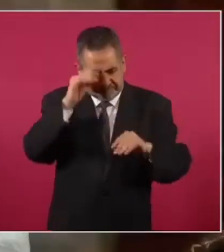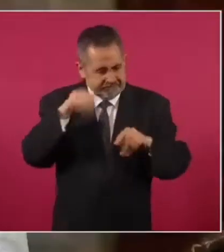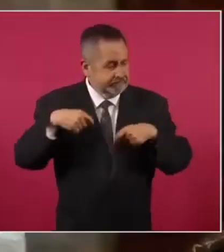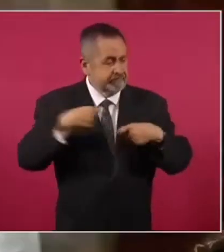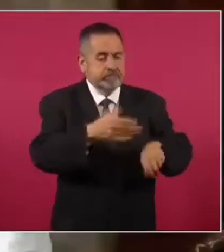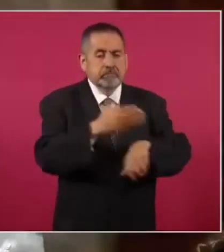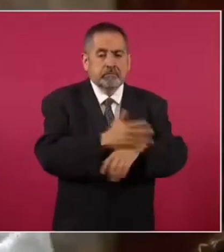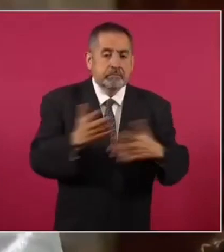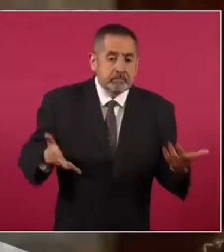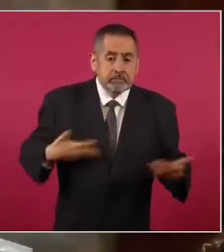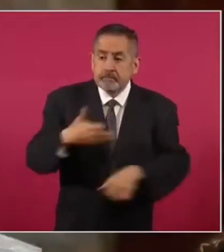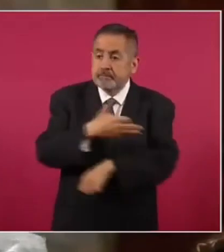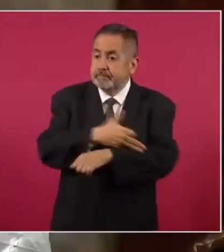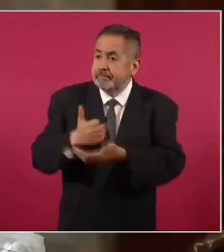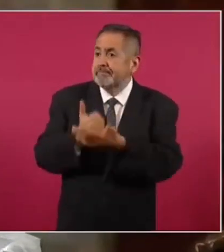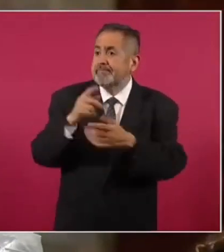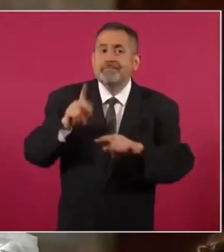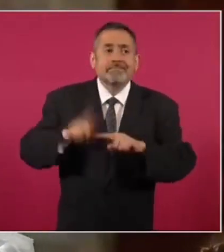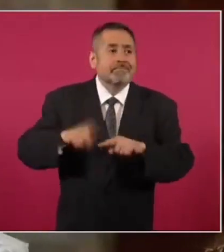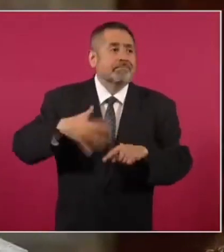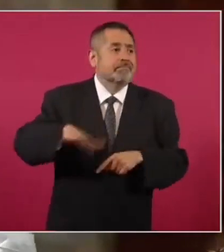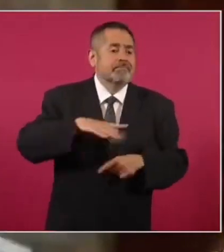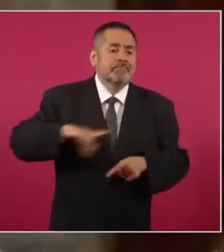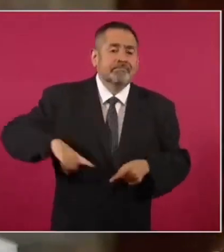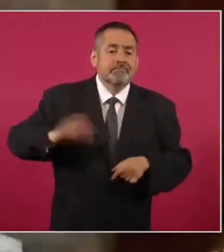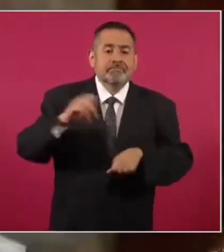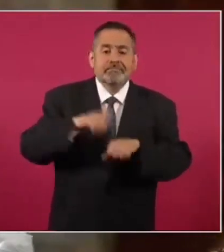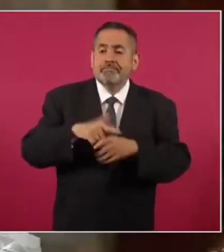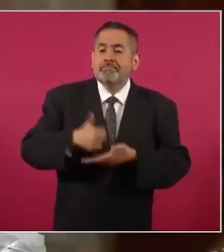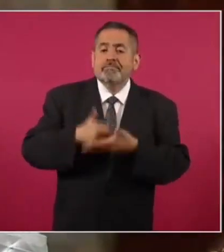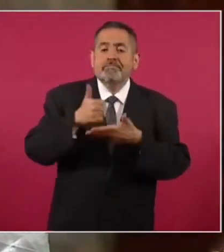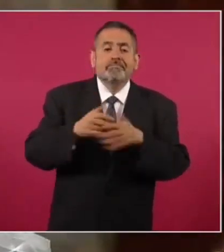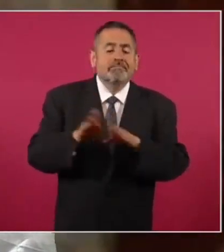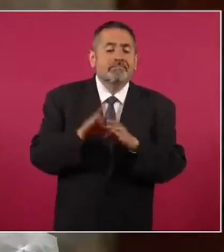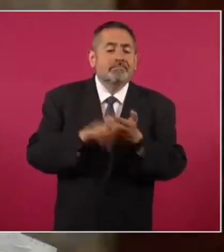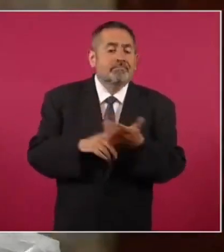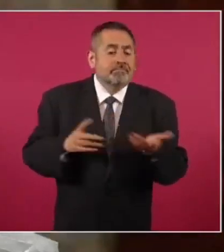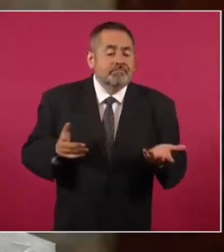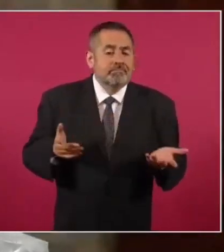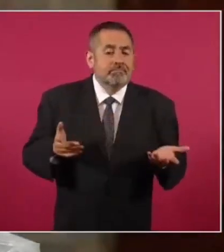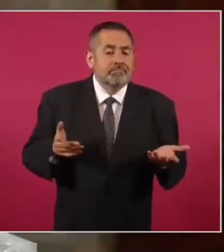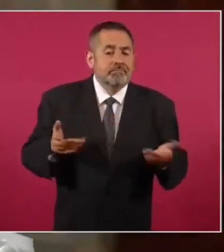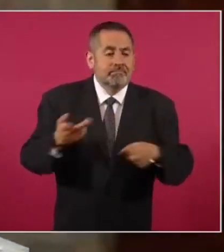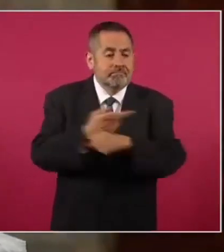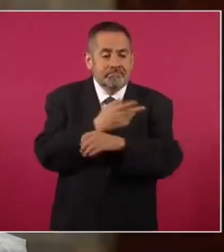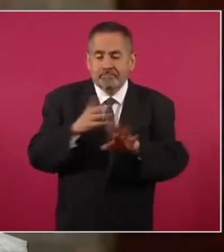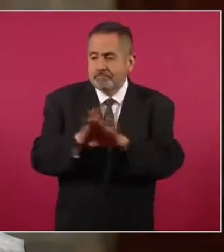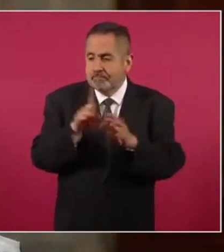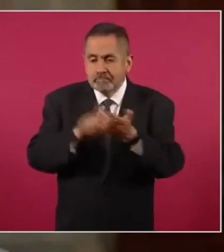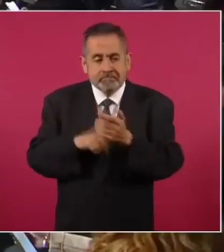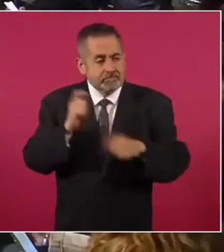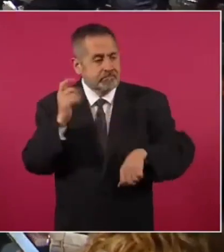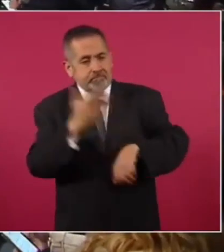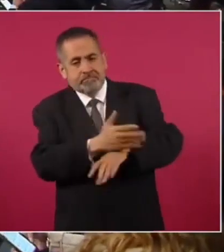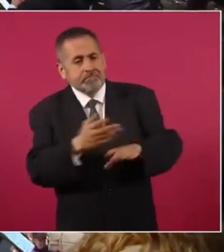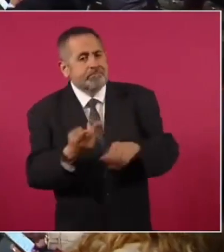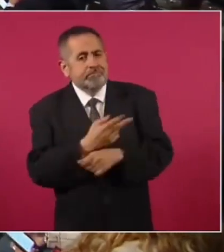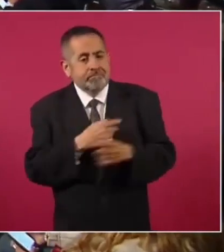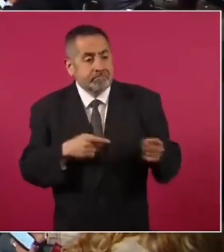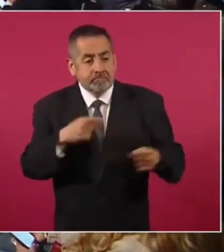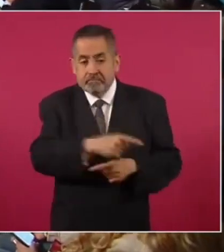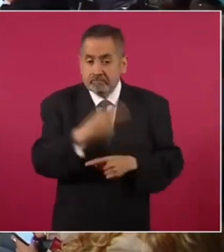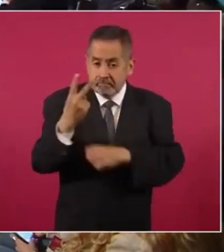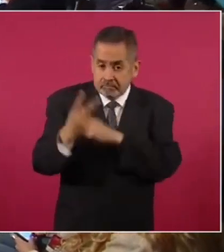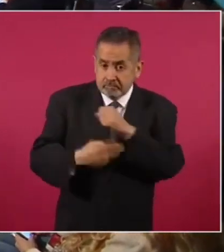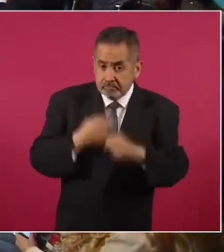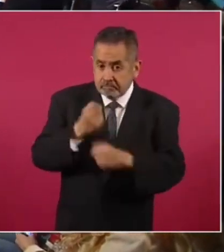buscado una intervención del gobierno federal para saber pues qué es lo que pasa en estos casos, ¿no? Porque esta persona también lleva 2